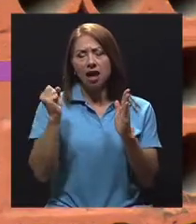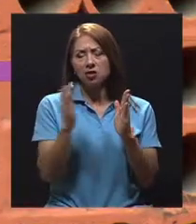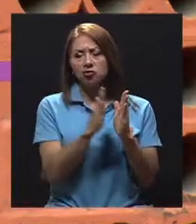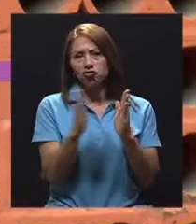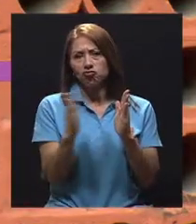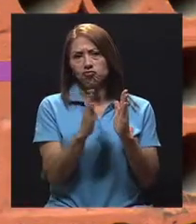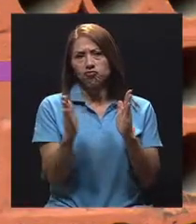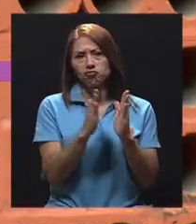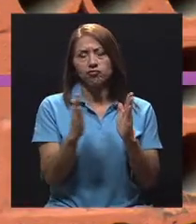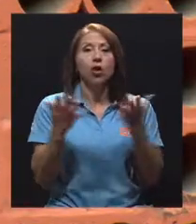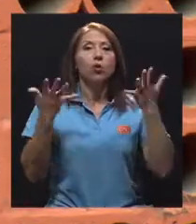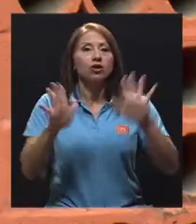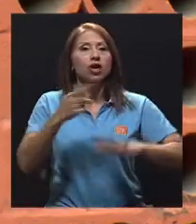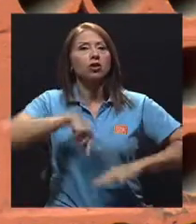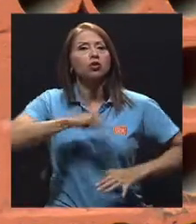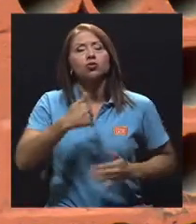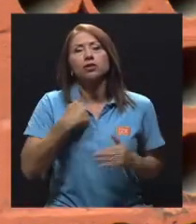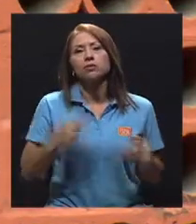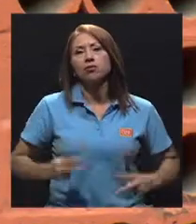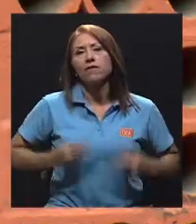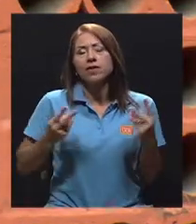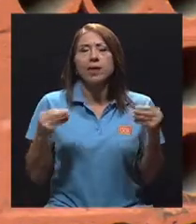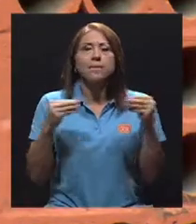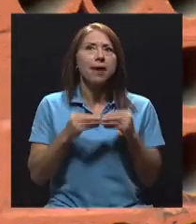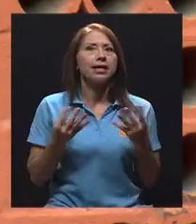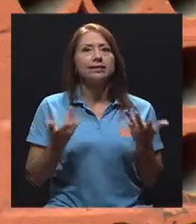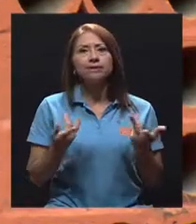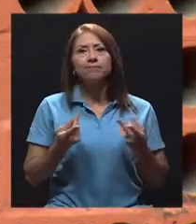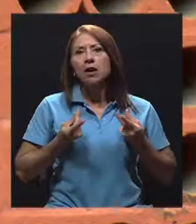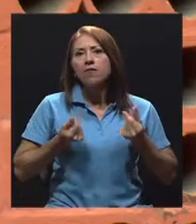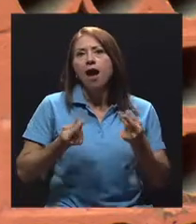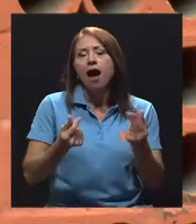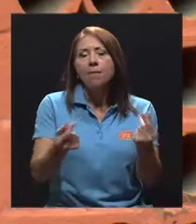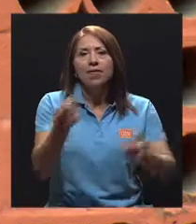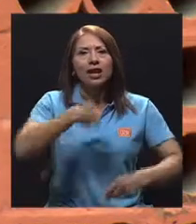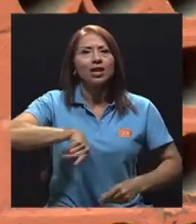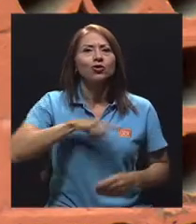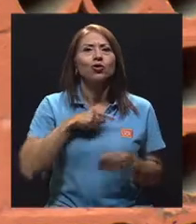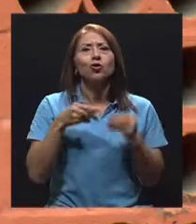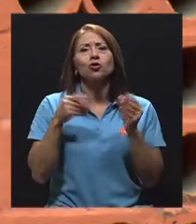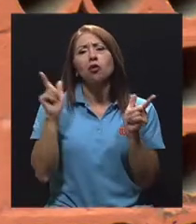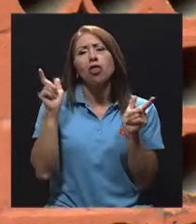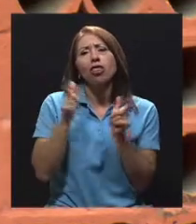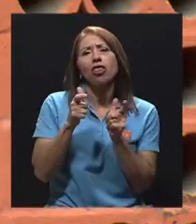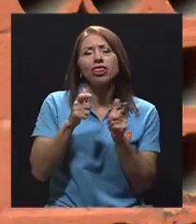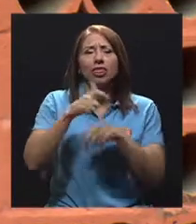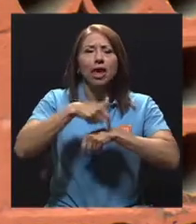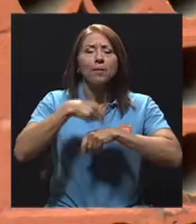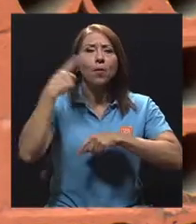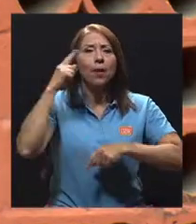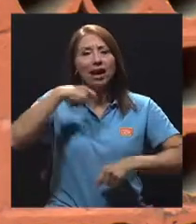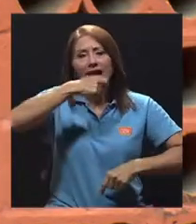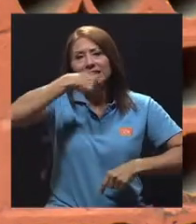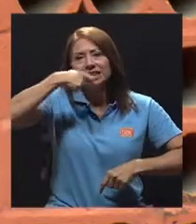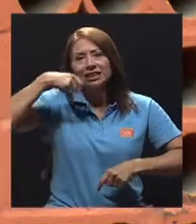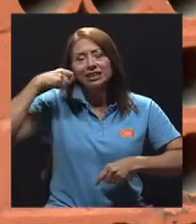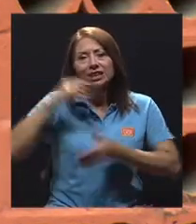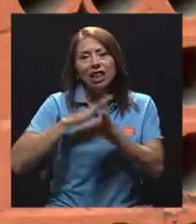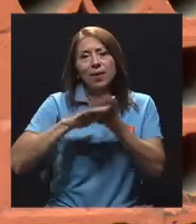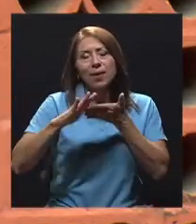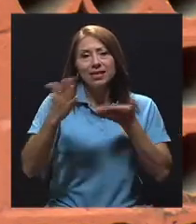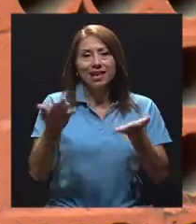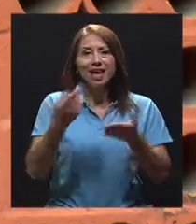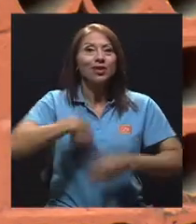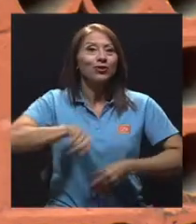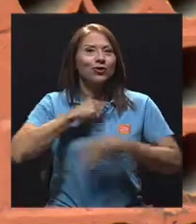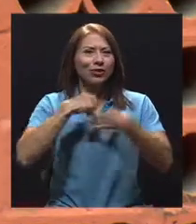años, cuando ya tenemos una vida un poco más rápida, que dedicamos un poco menos de tiempo a la higiene oral y por lo